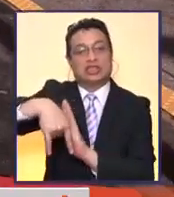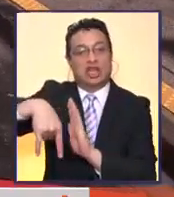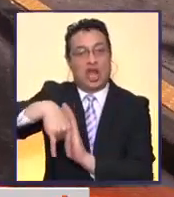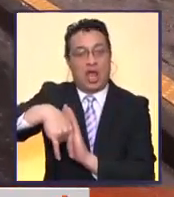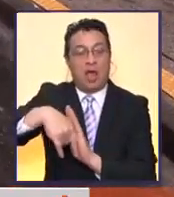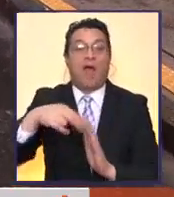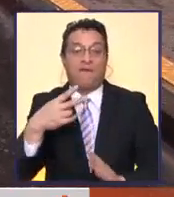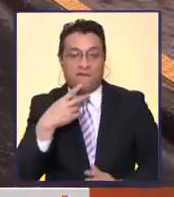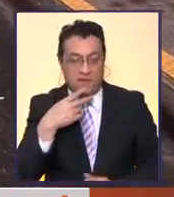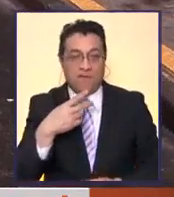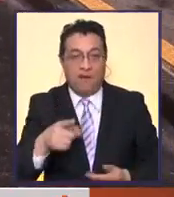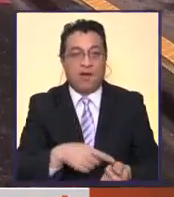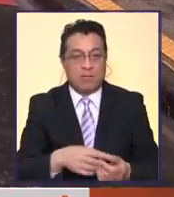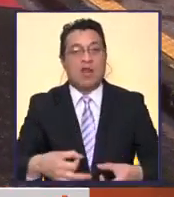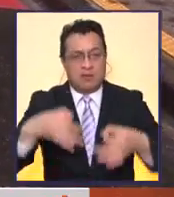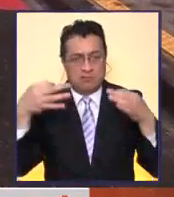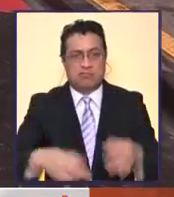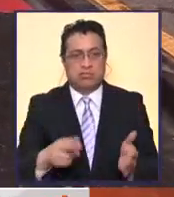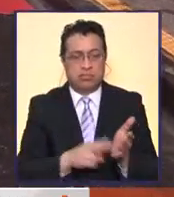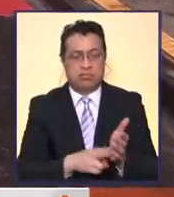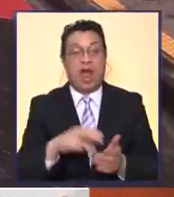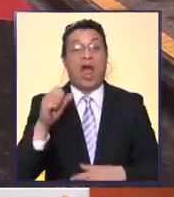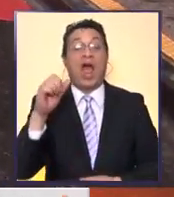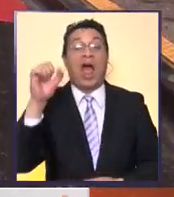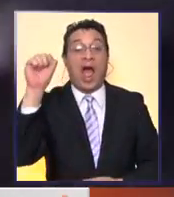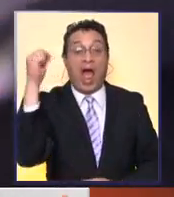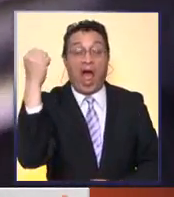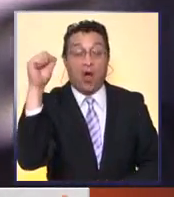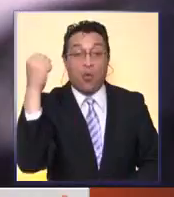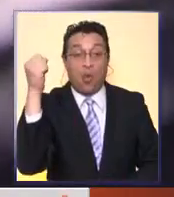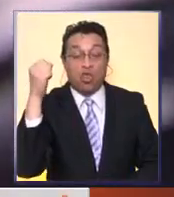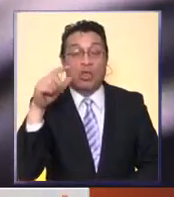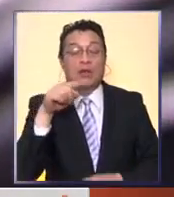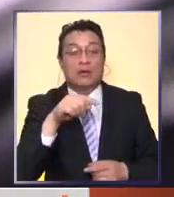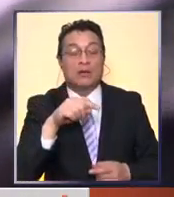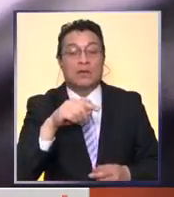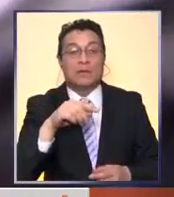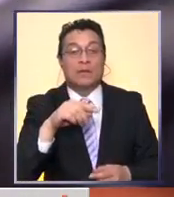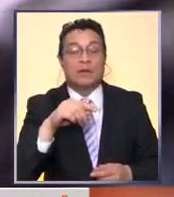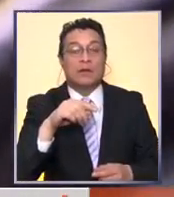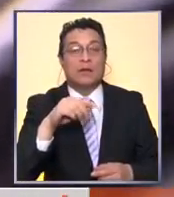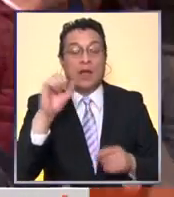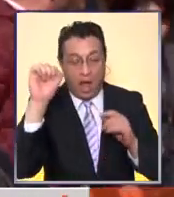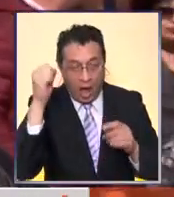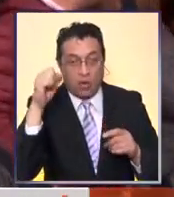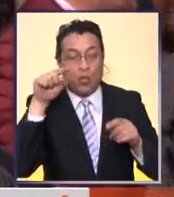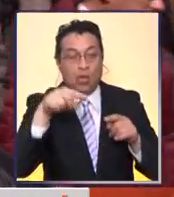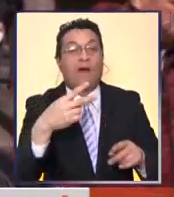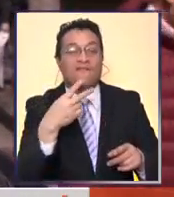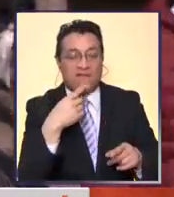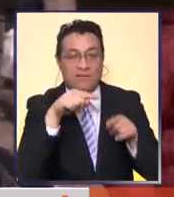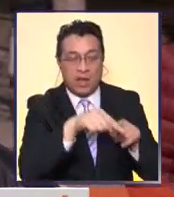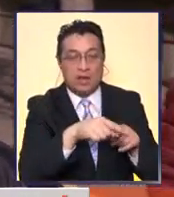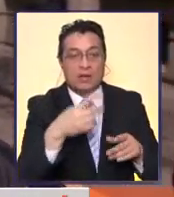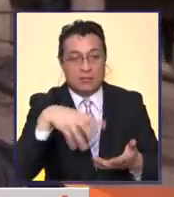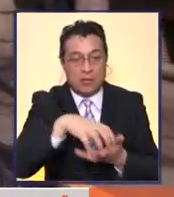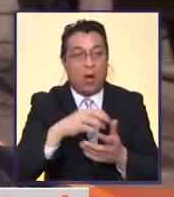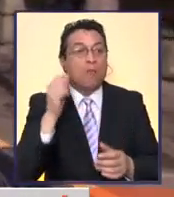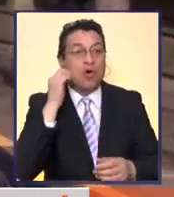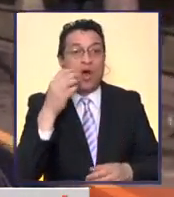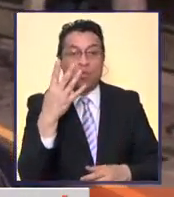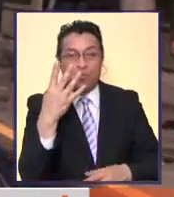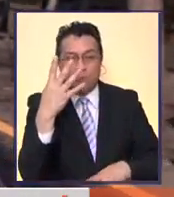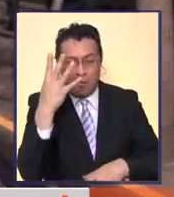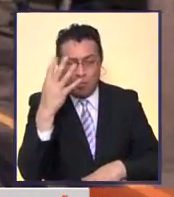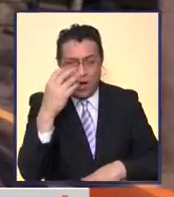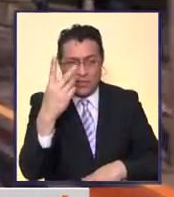su familia biológica. En Ancud lo espera a su madre, la mujer que estuvo 41 años engañada. A ella le